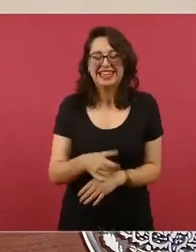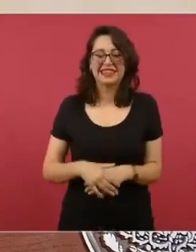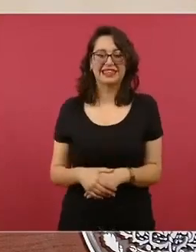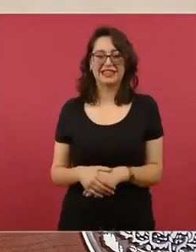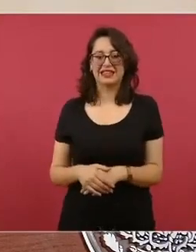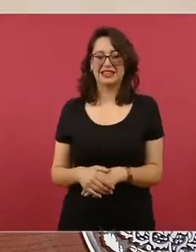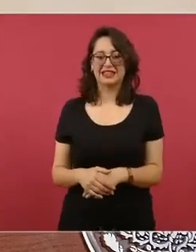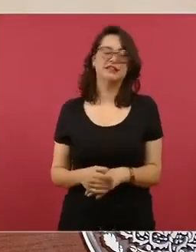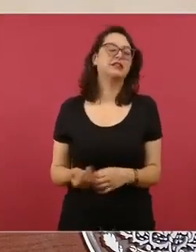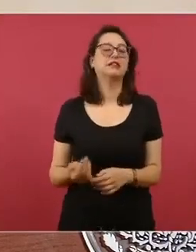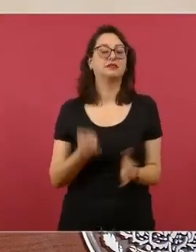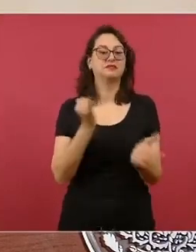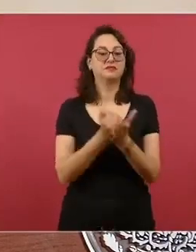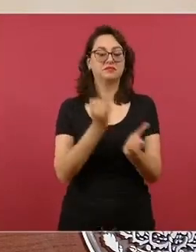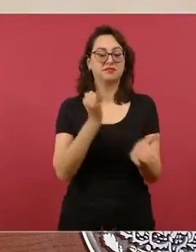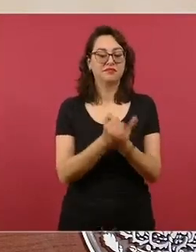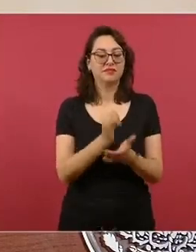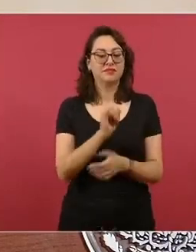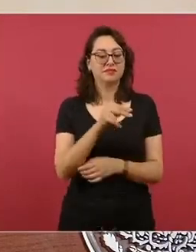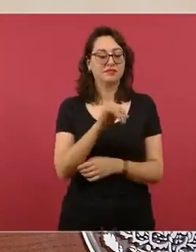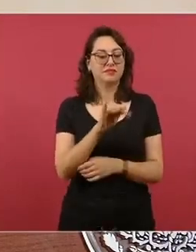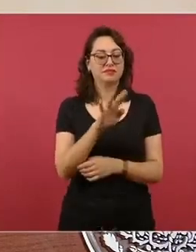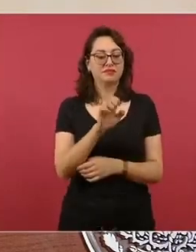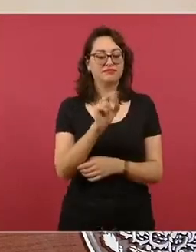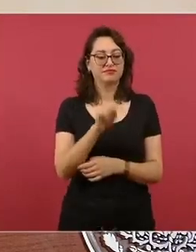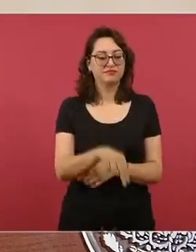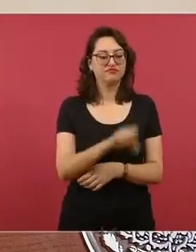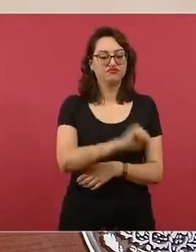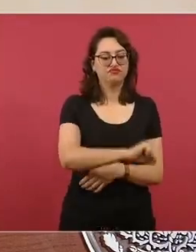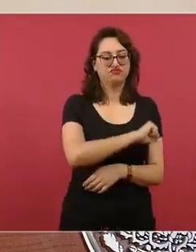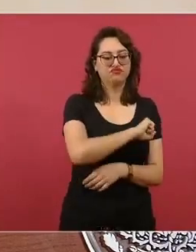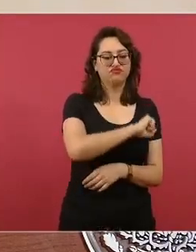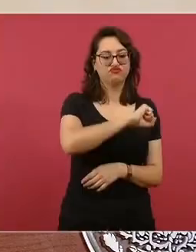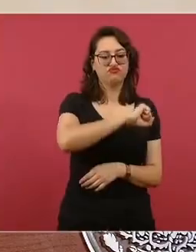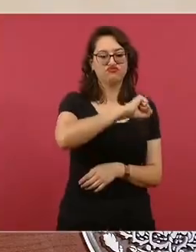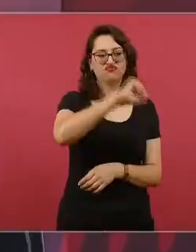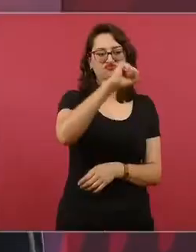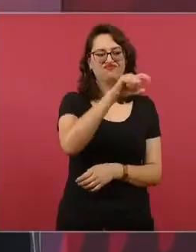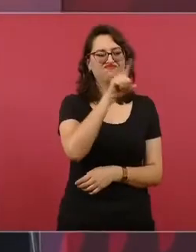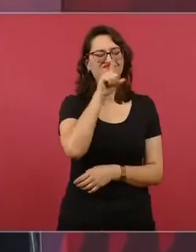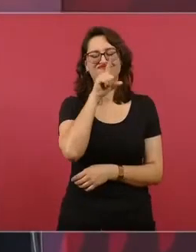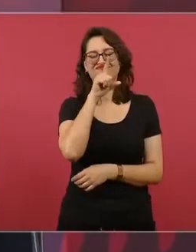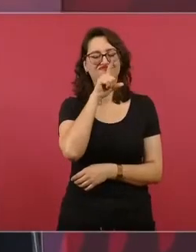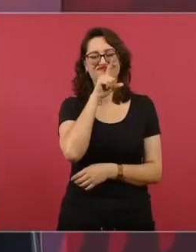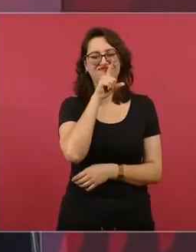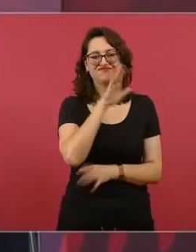porque el componente del salario en los costos,